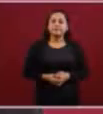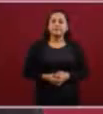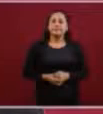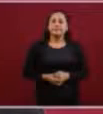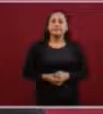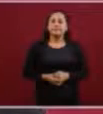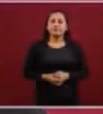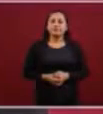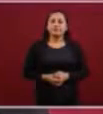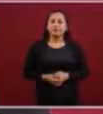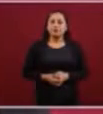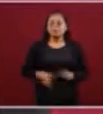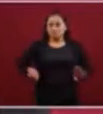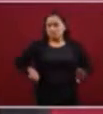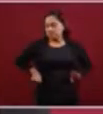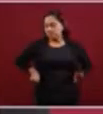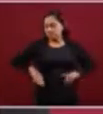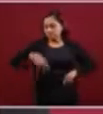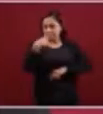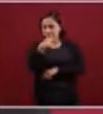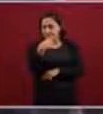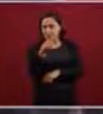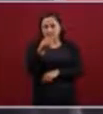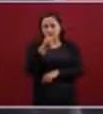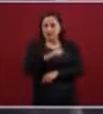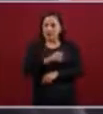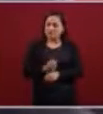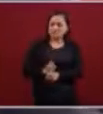de en efecto, mátalos en caliente,